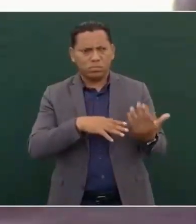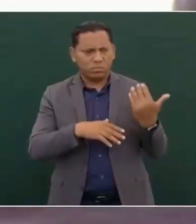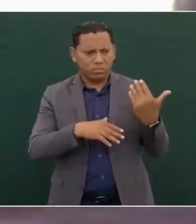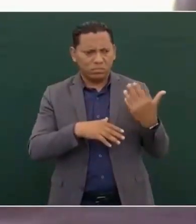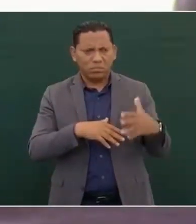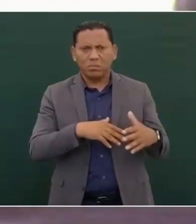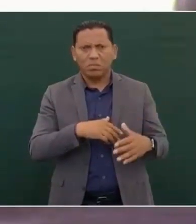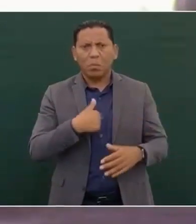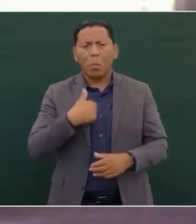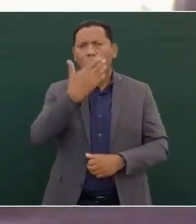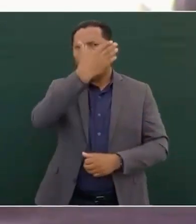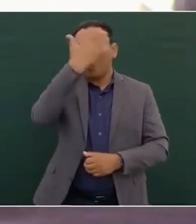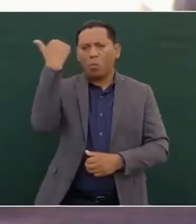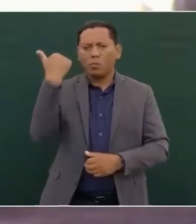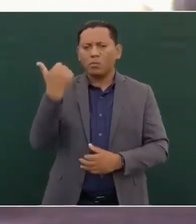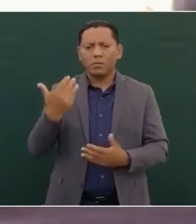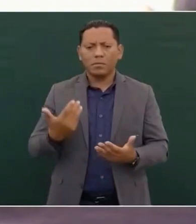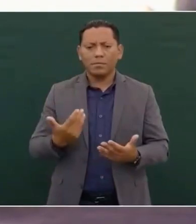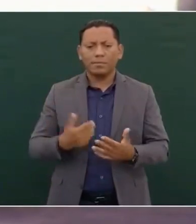una figura,